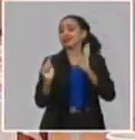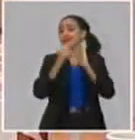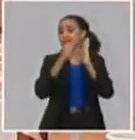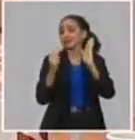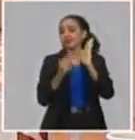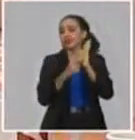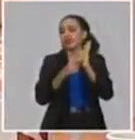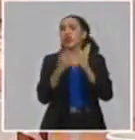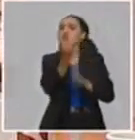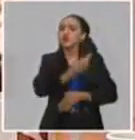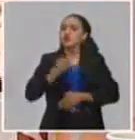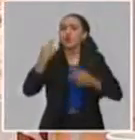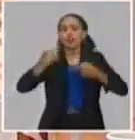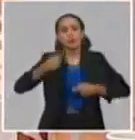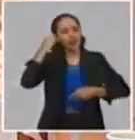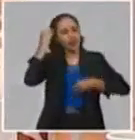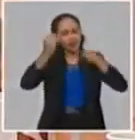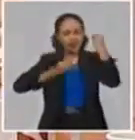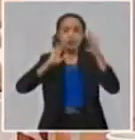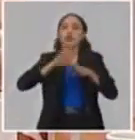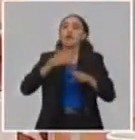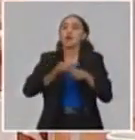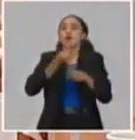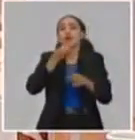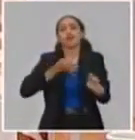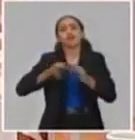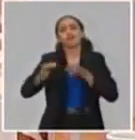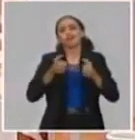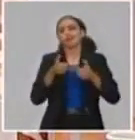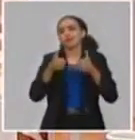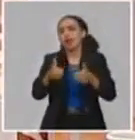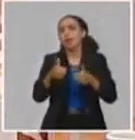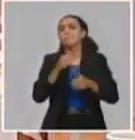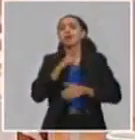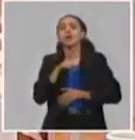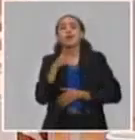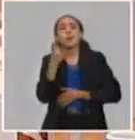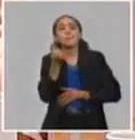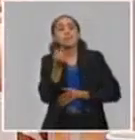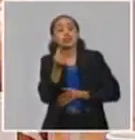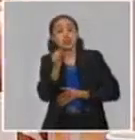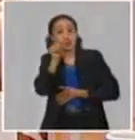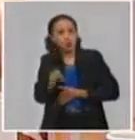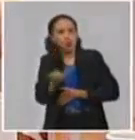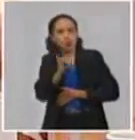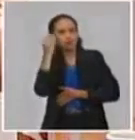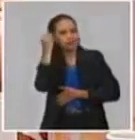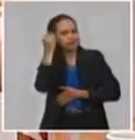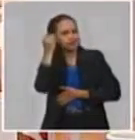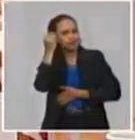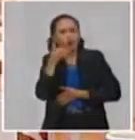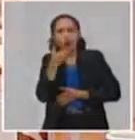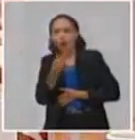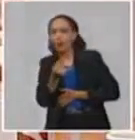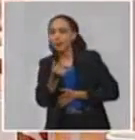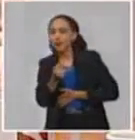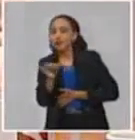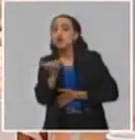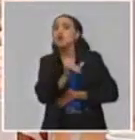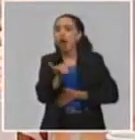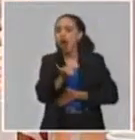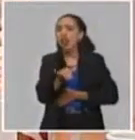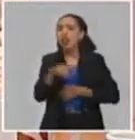esto funcione. Los precios también he leído preocupaciones. Bueno, los precios los van a definir las partes